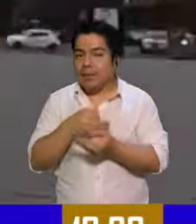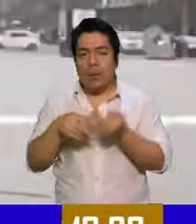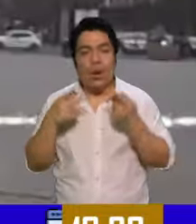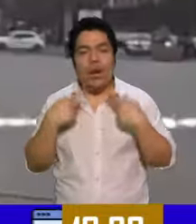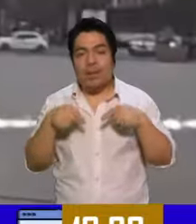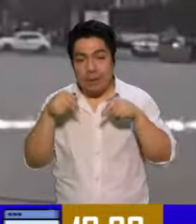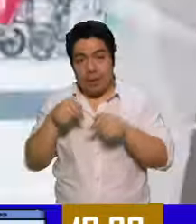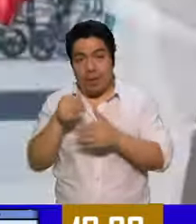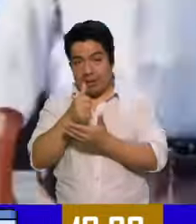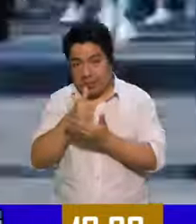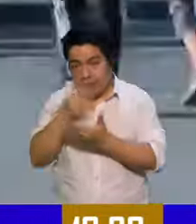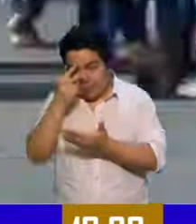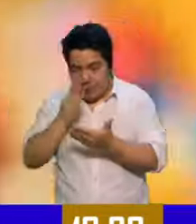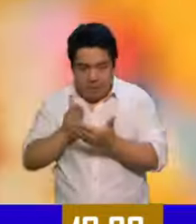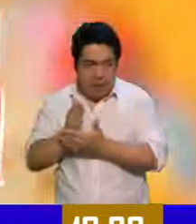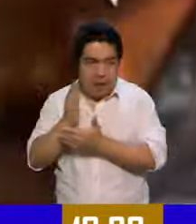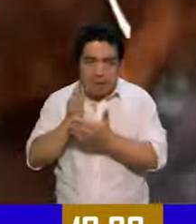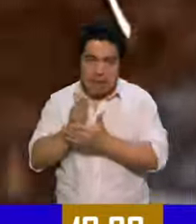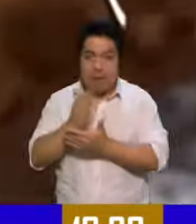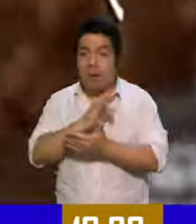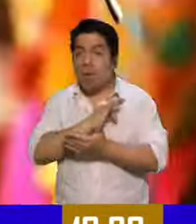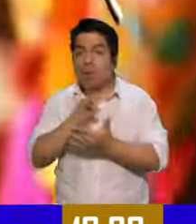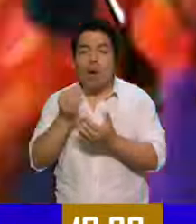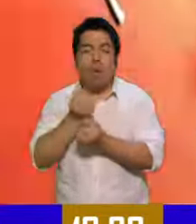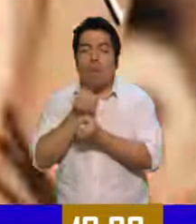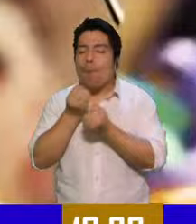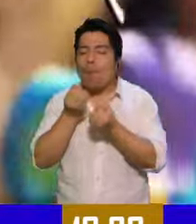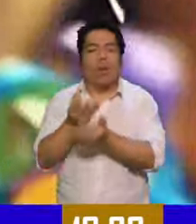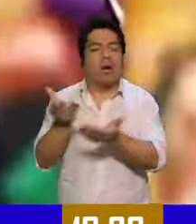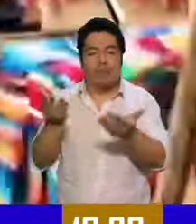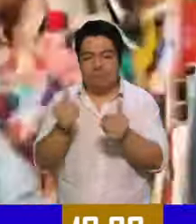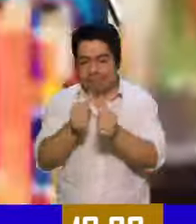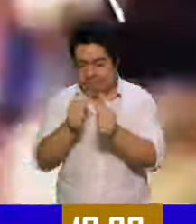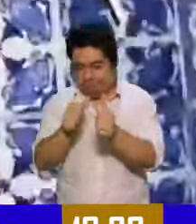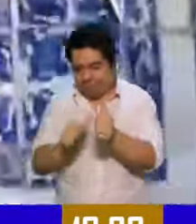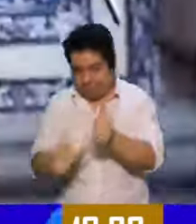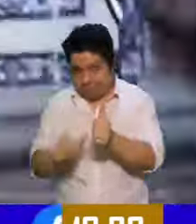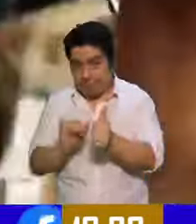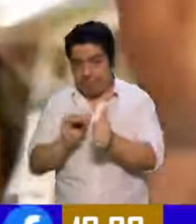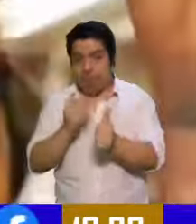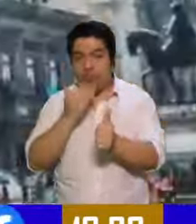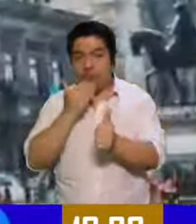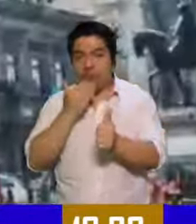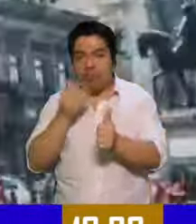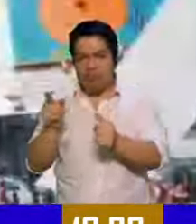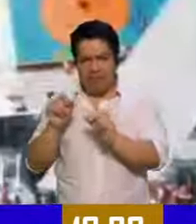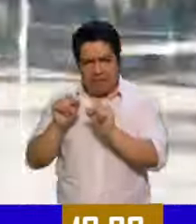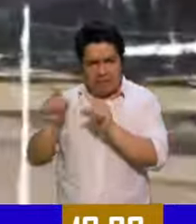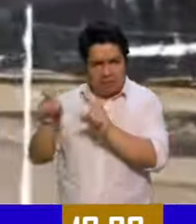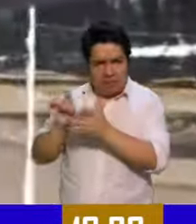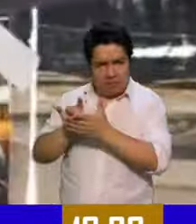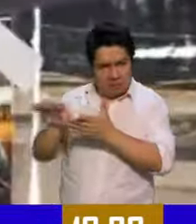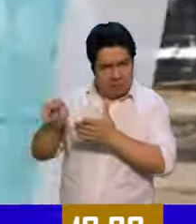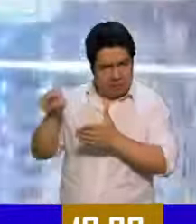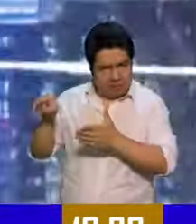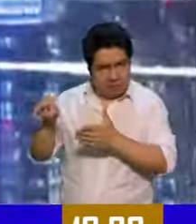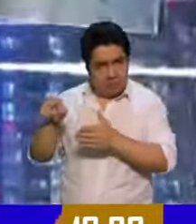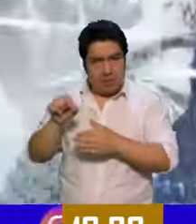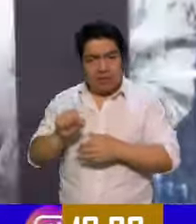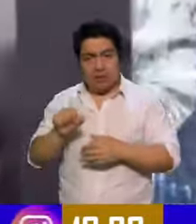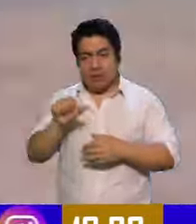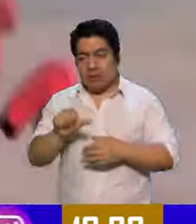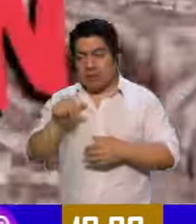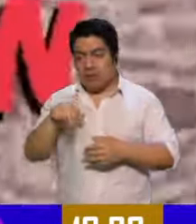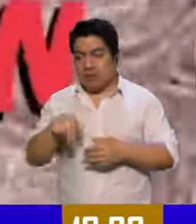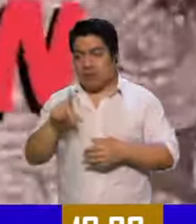transitan la Ciudad de México de cualquier manera puedan expresarse a través del arte. Dos preguntas. Bueno, primero, ¿ya le mandaste este cartel a Sandra Cuevas? Bueno,